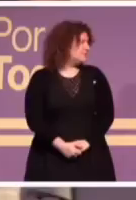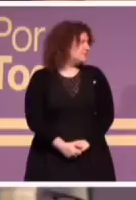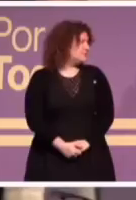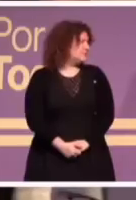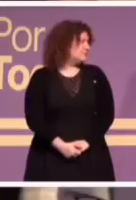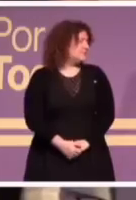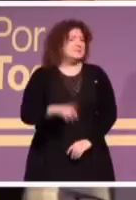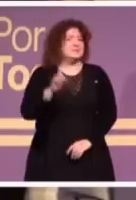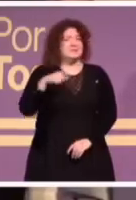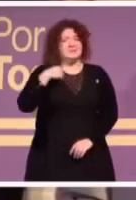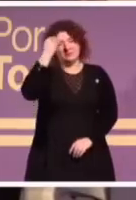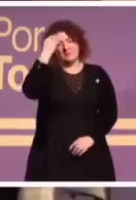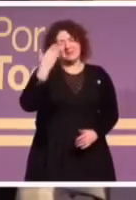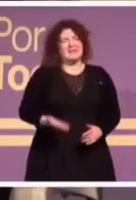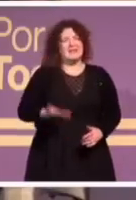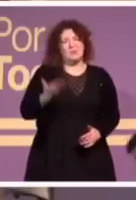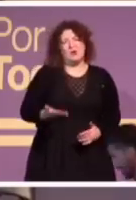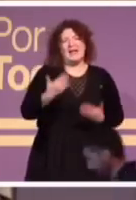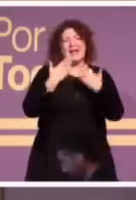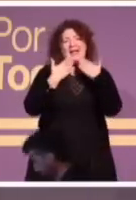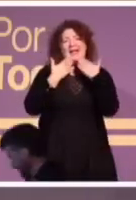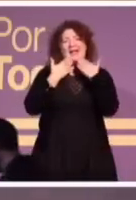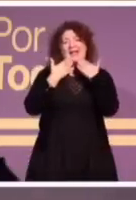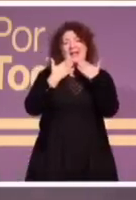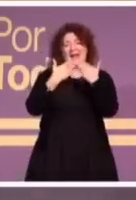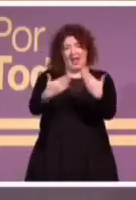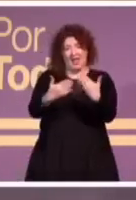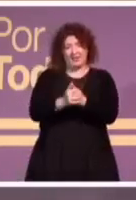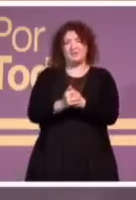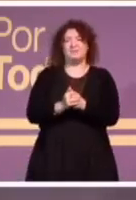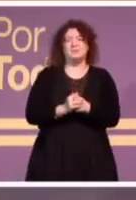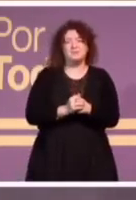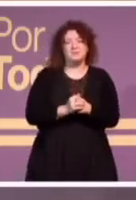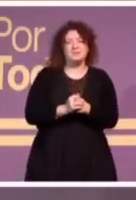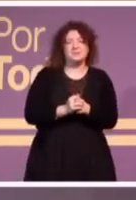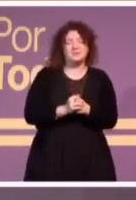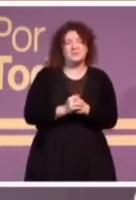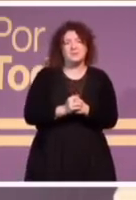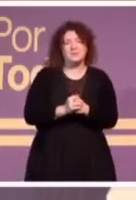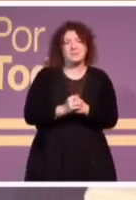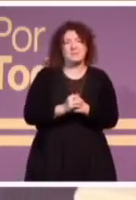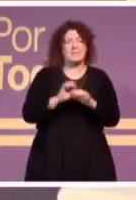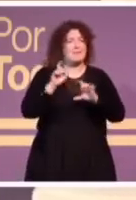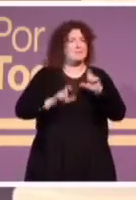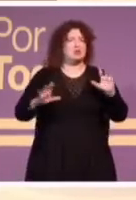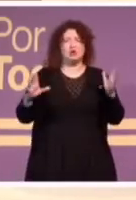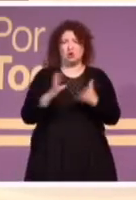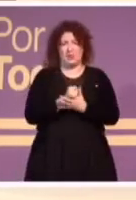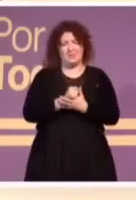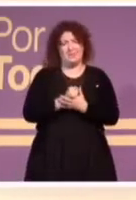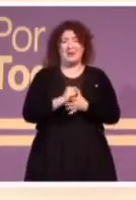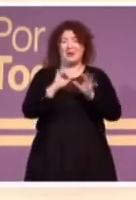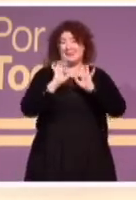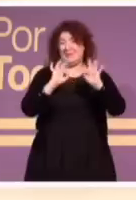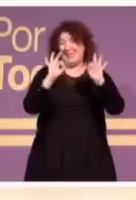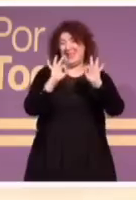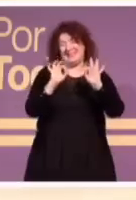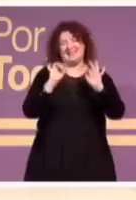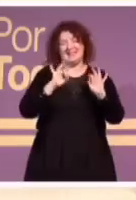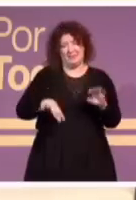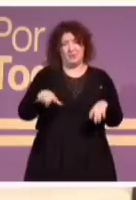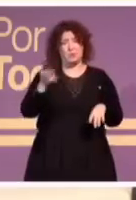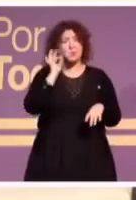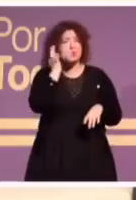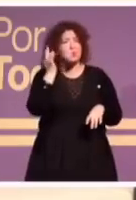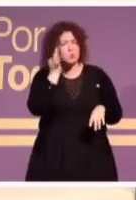creo que es importante dar las gracias a todas las personas, especialmente a todas las mujeres que han